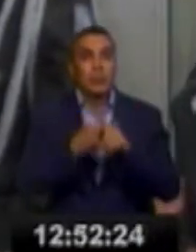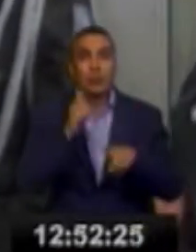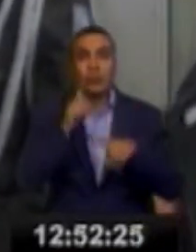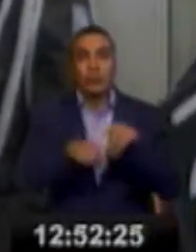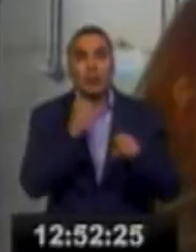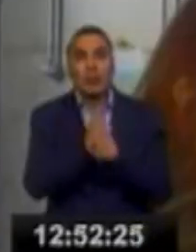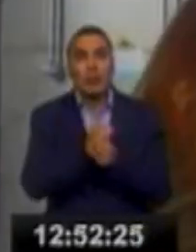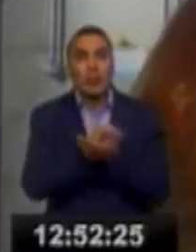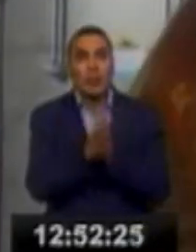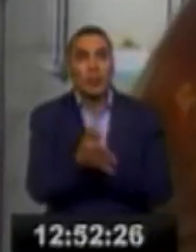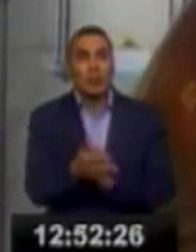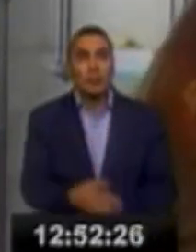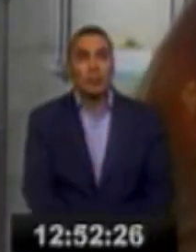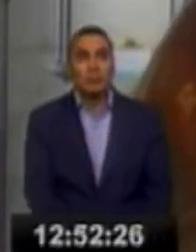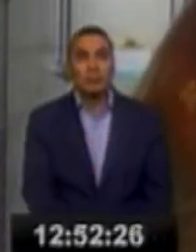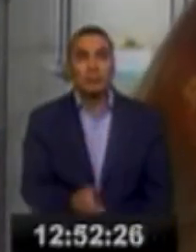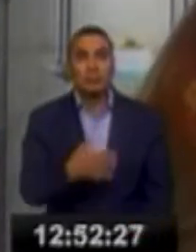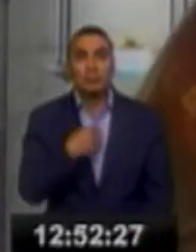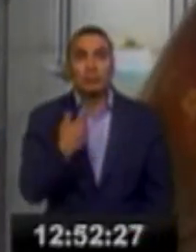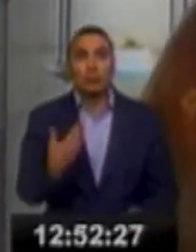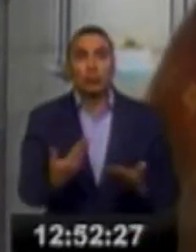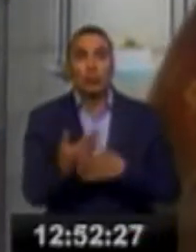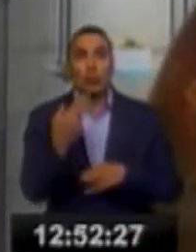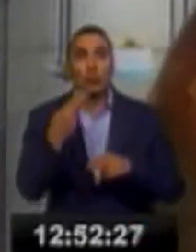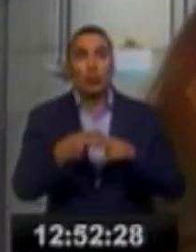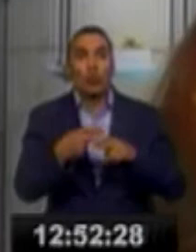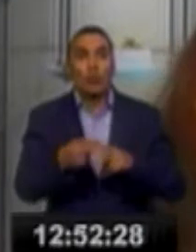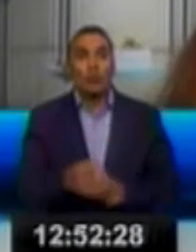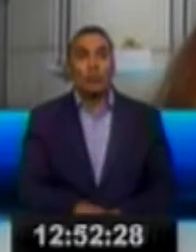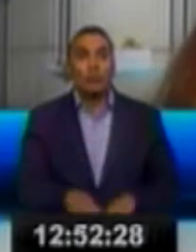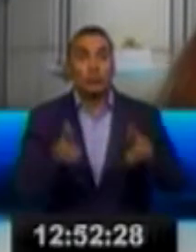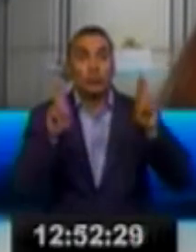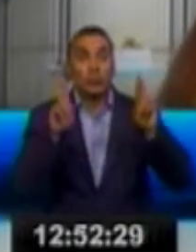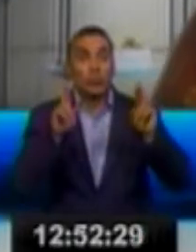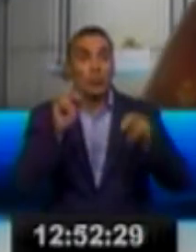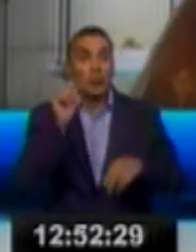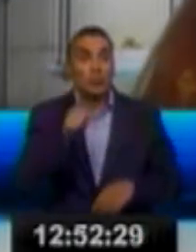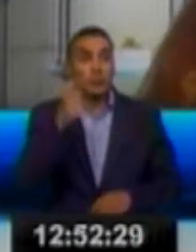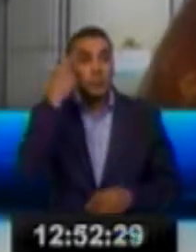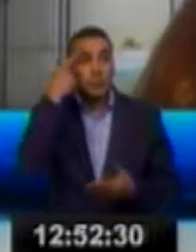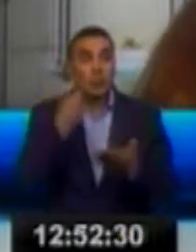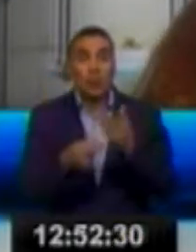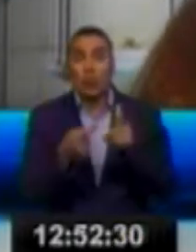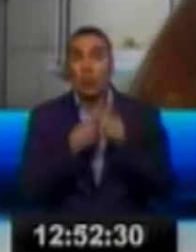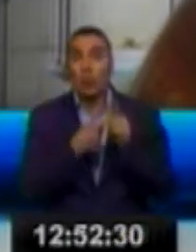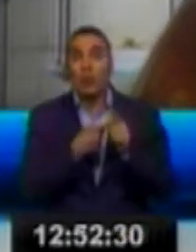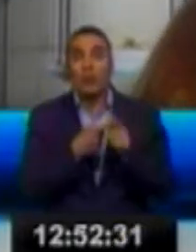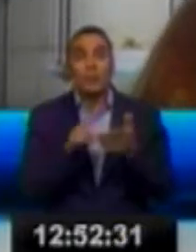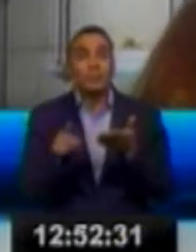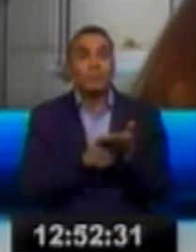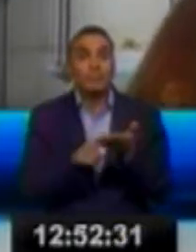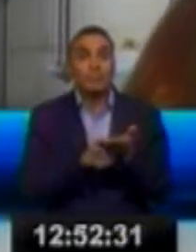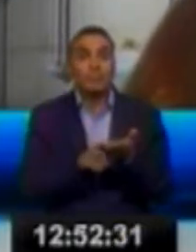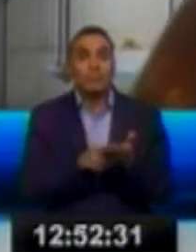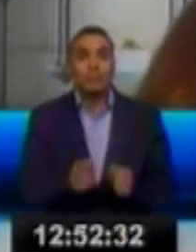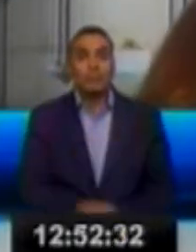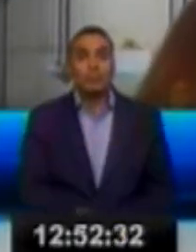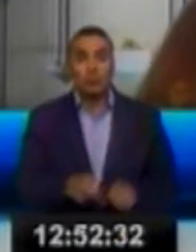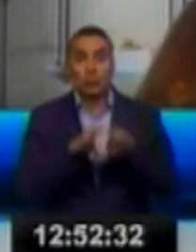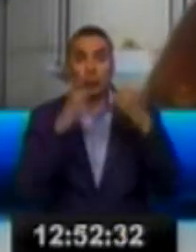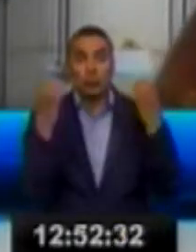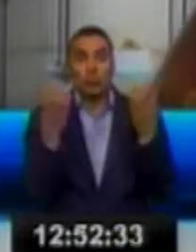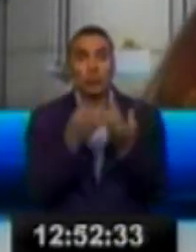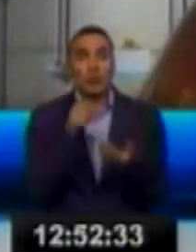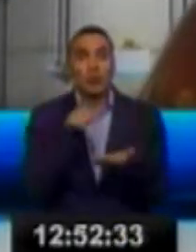en la Asamblea Comunitaria. Se presentará un nuevo nombre, esperemos que eso sea así, para urgentemente reunirnos la comisión